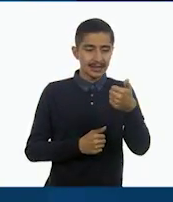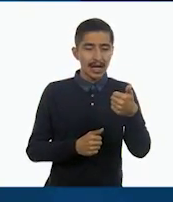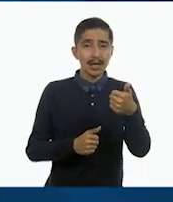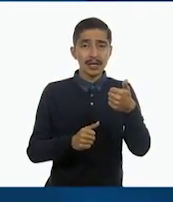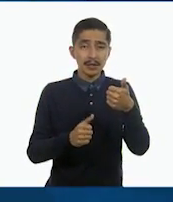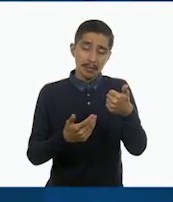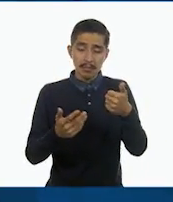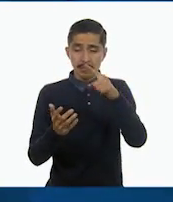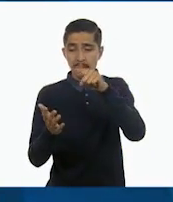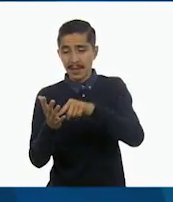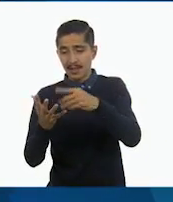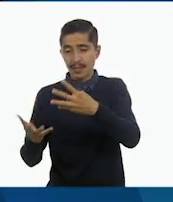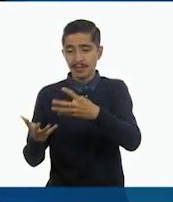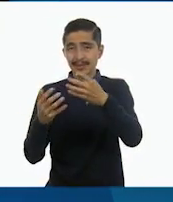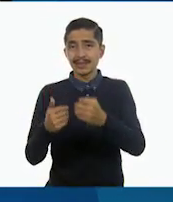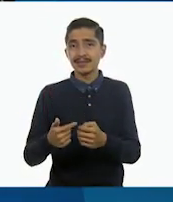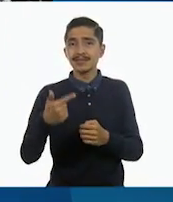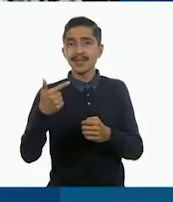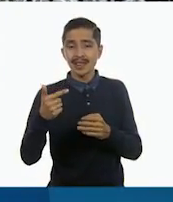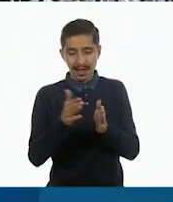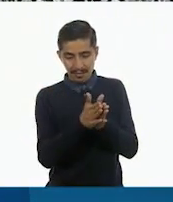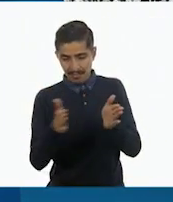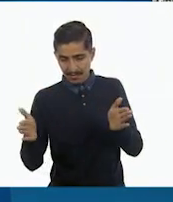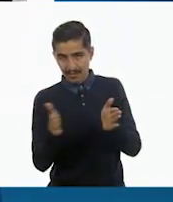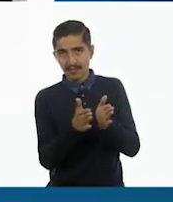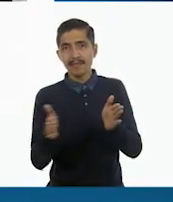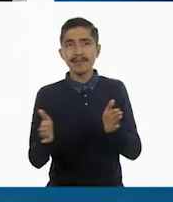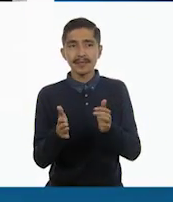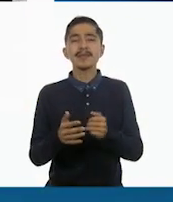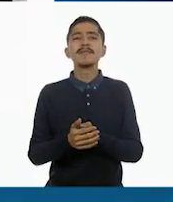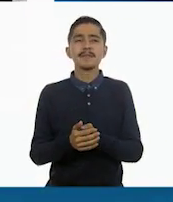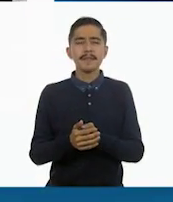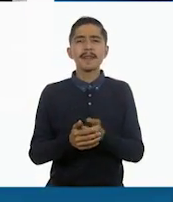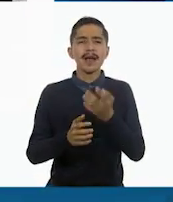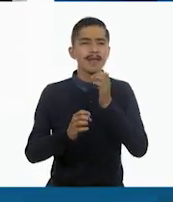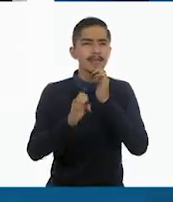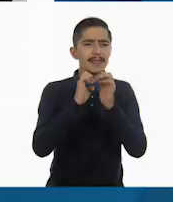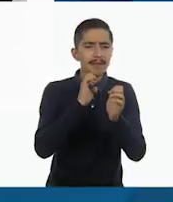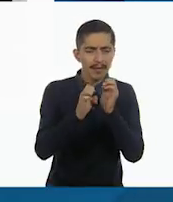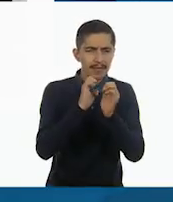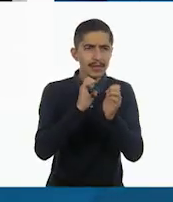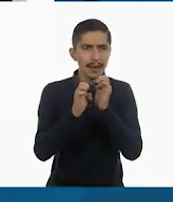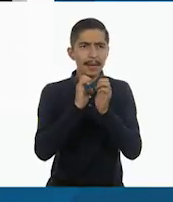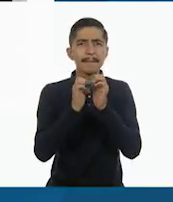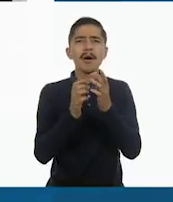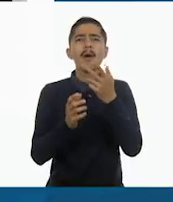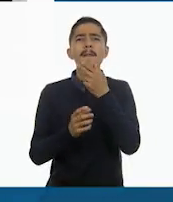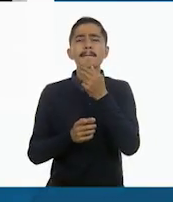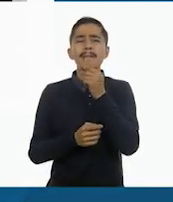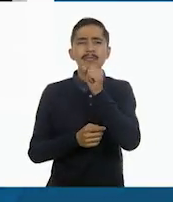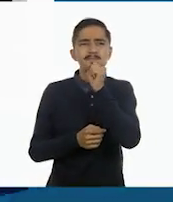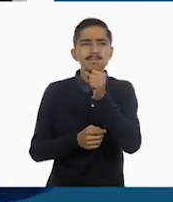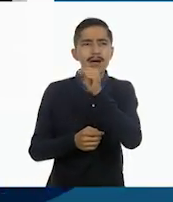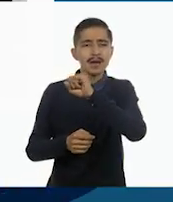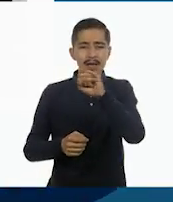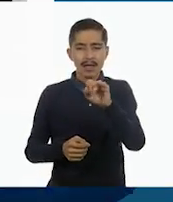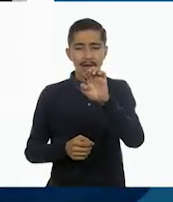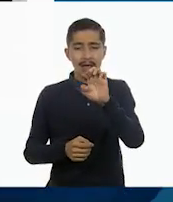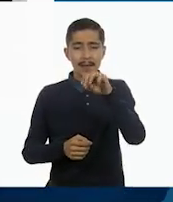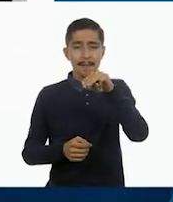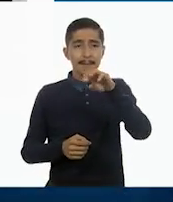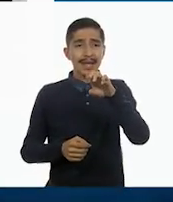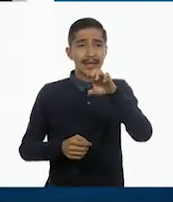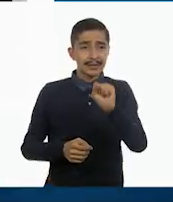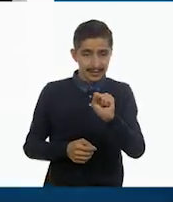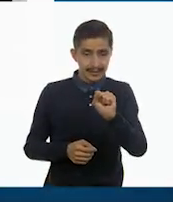y 1907. La entrevista concedida al periodista James Krillman